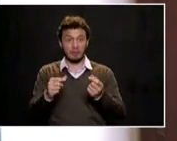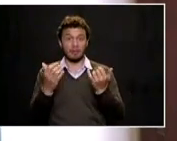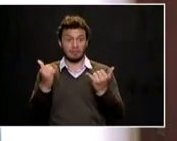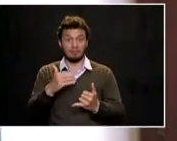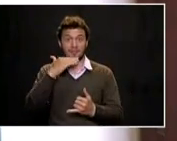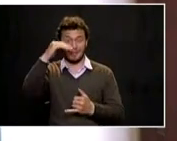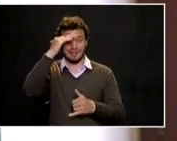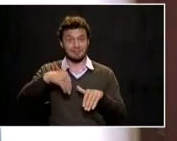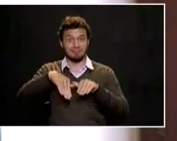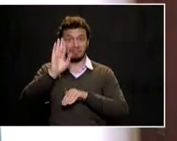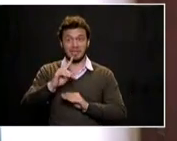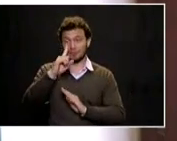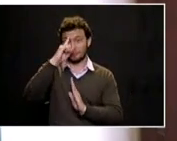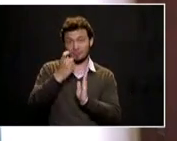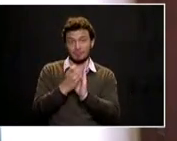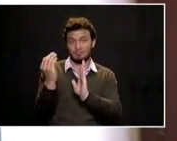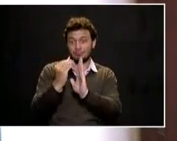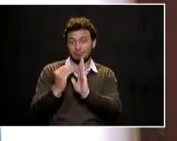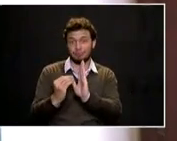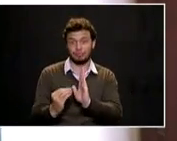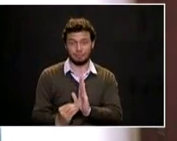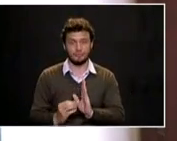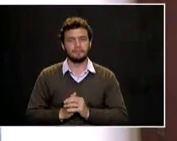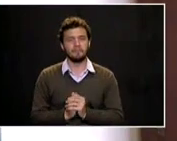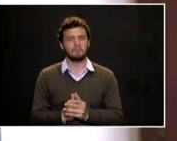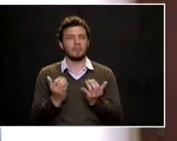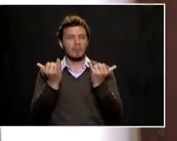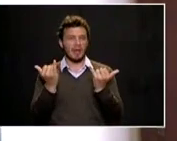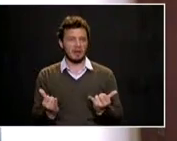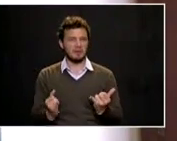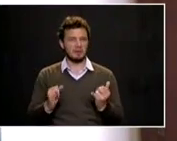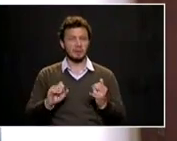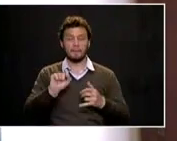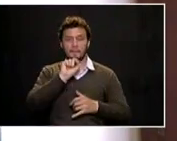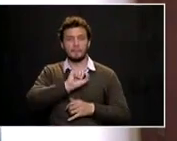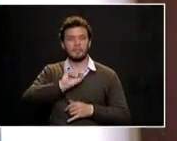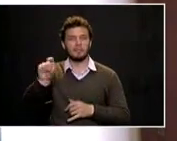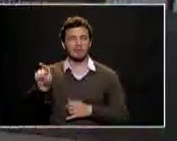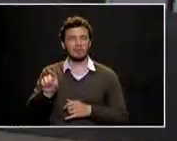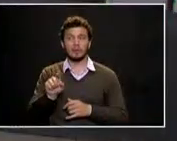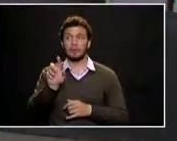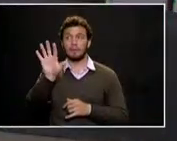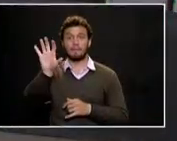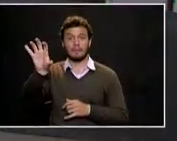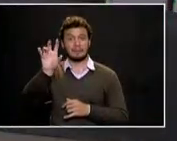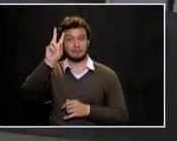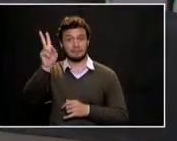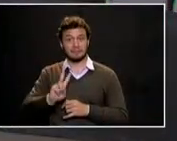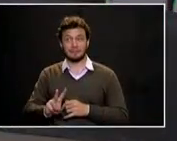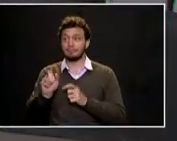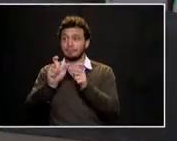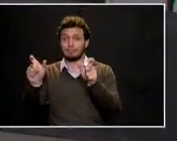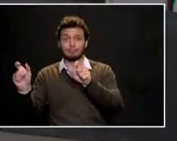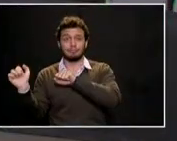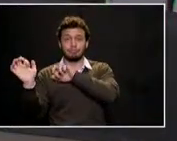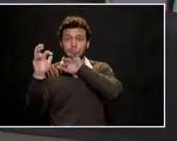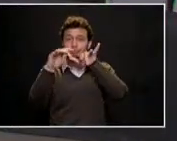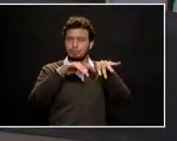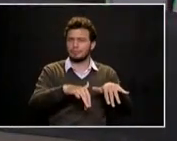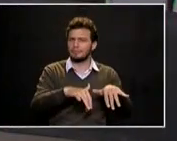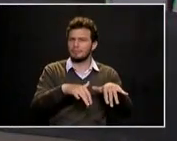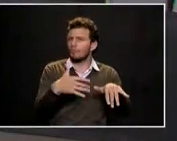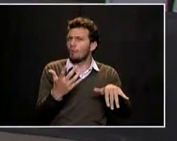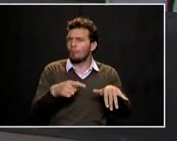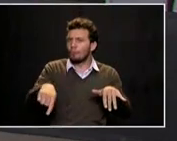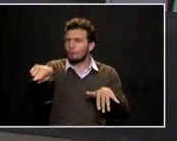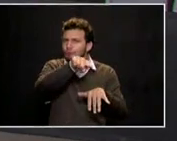el segundo bloque, que se lo vamos a dedicar a migración venezolana. Y la pregunta para todos es, ¿cómo seguirá atendiendo